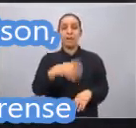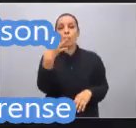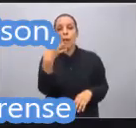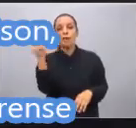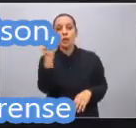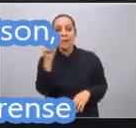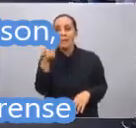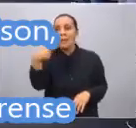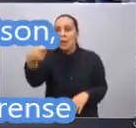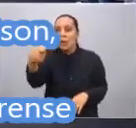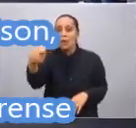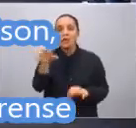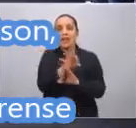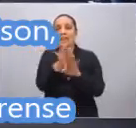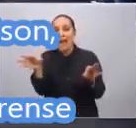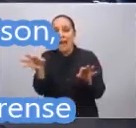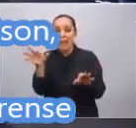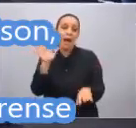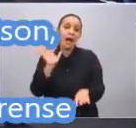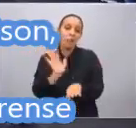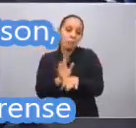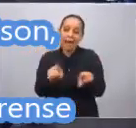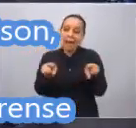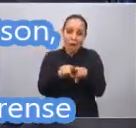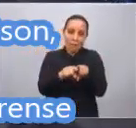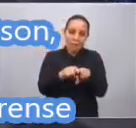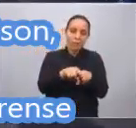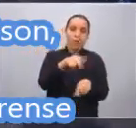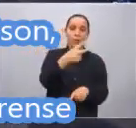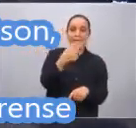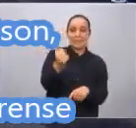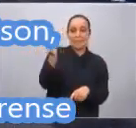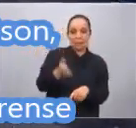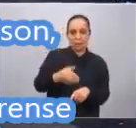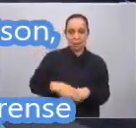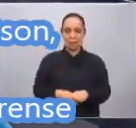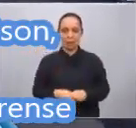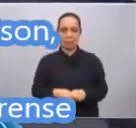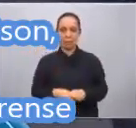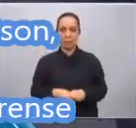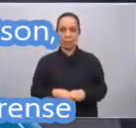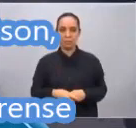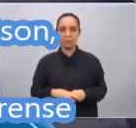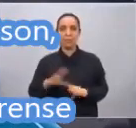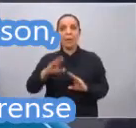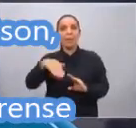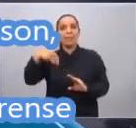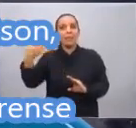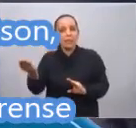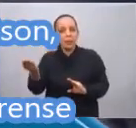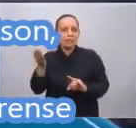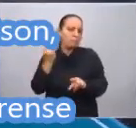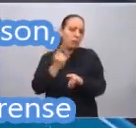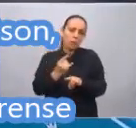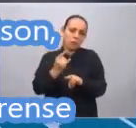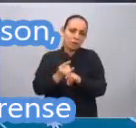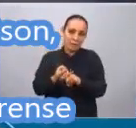4 meses de jubilación en un año. Y después de eso, la espiral de